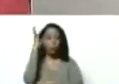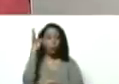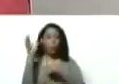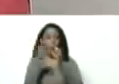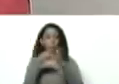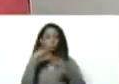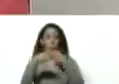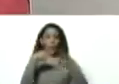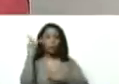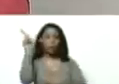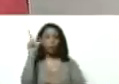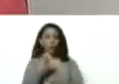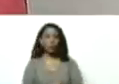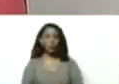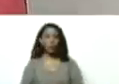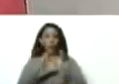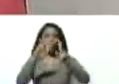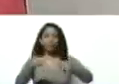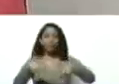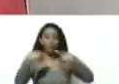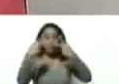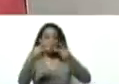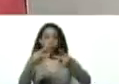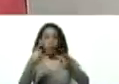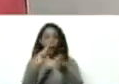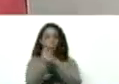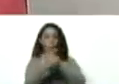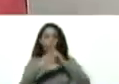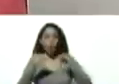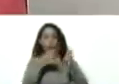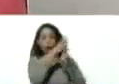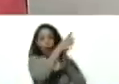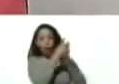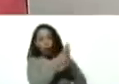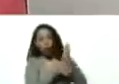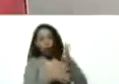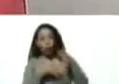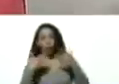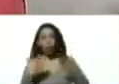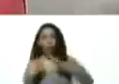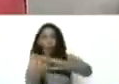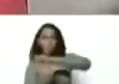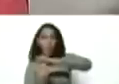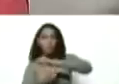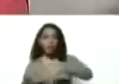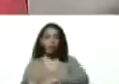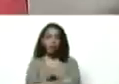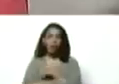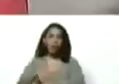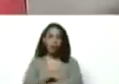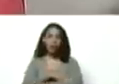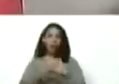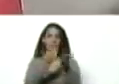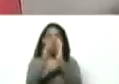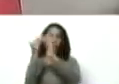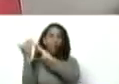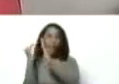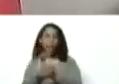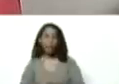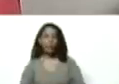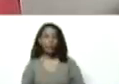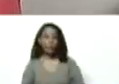de la renovación de todas las estructuras de las calles de las comunidades